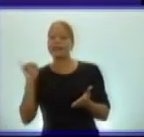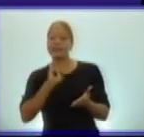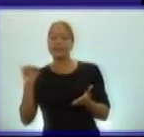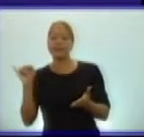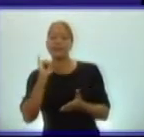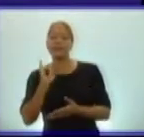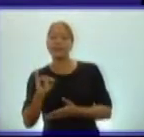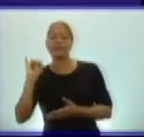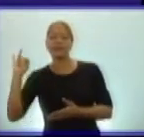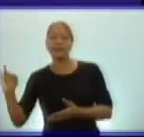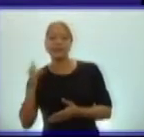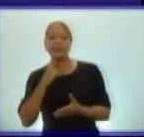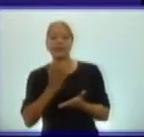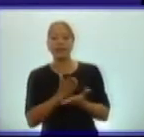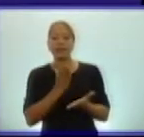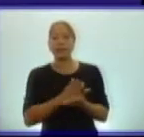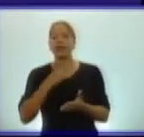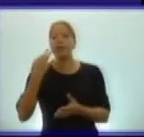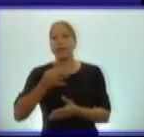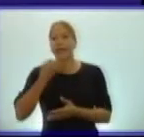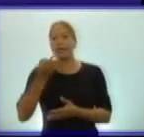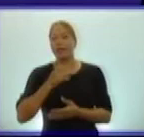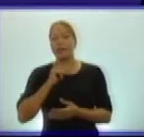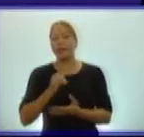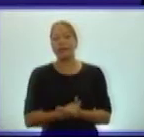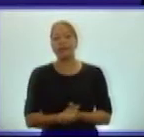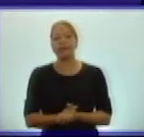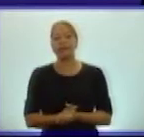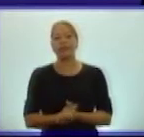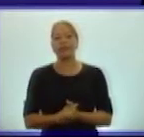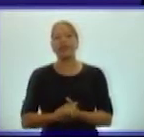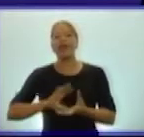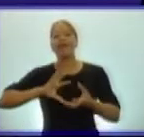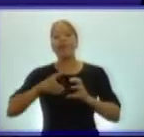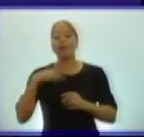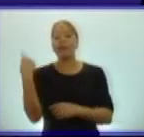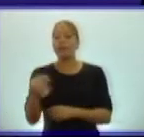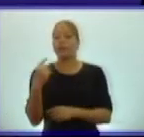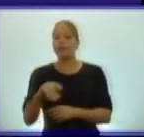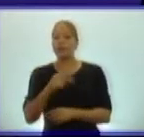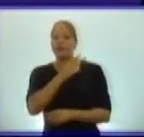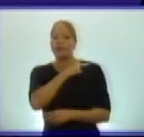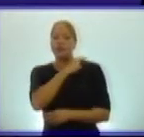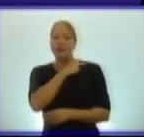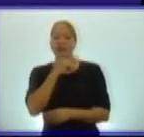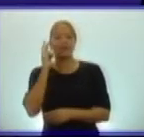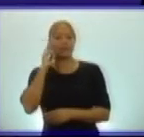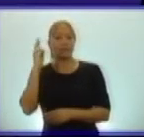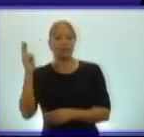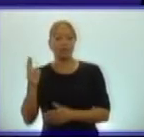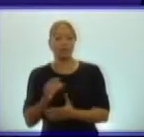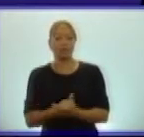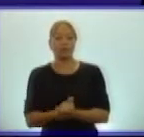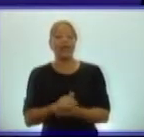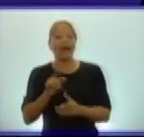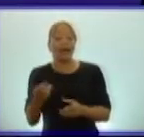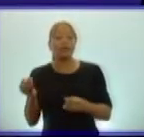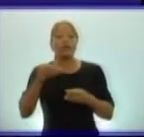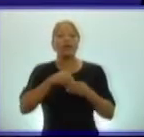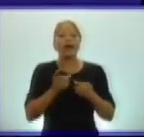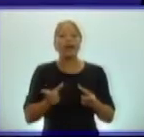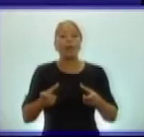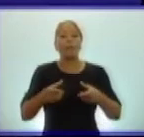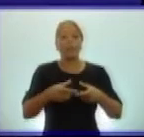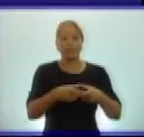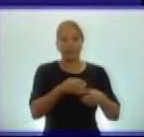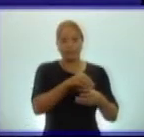libro de texto y complete el siguiente esquema. Forma de explotación feudal en el señorío. Fíjense, ustedes van a completar aquí. Y